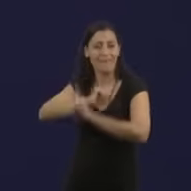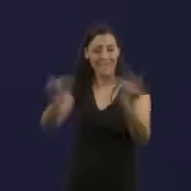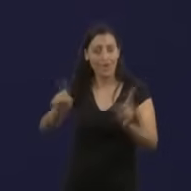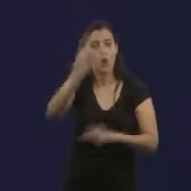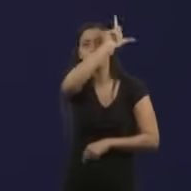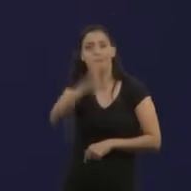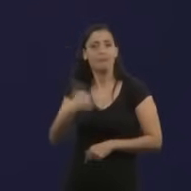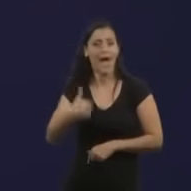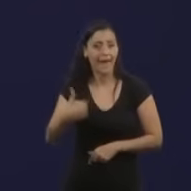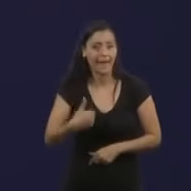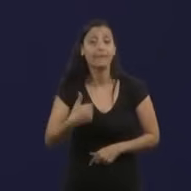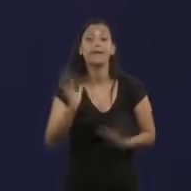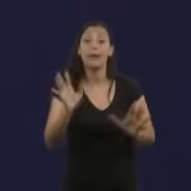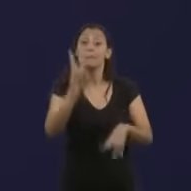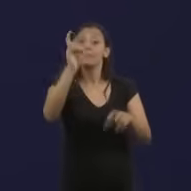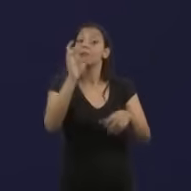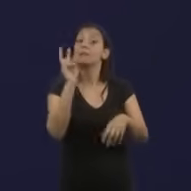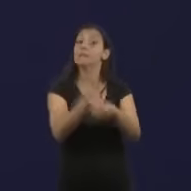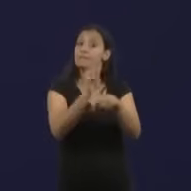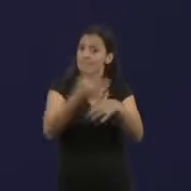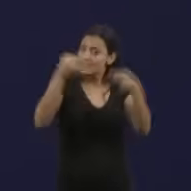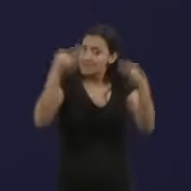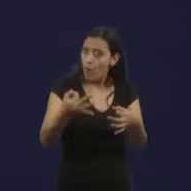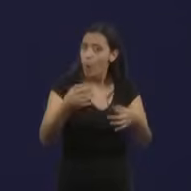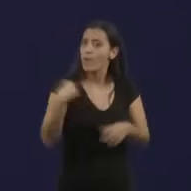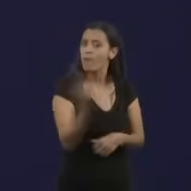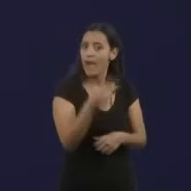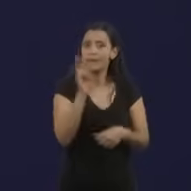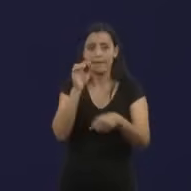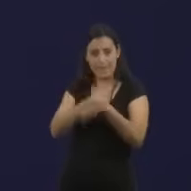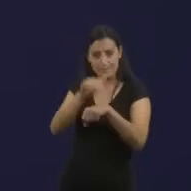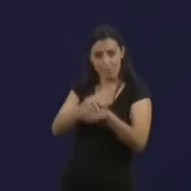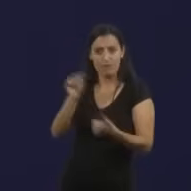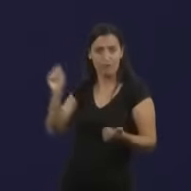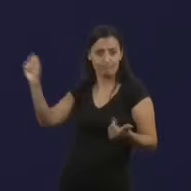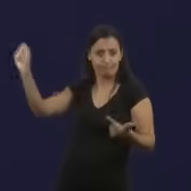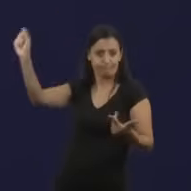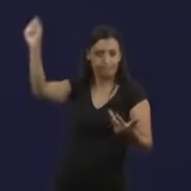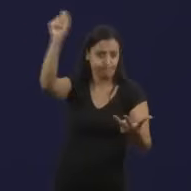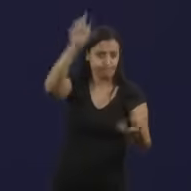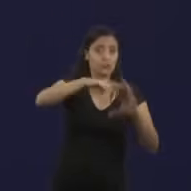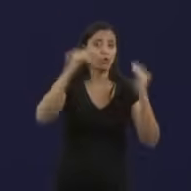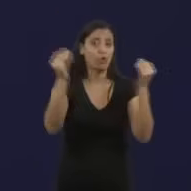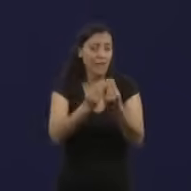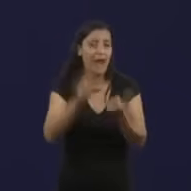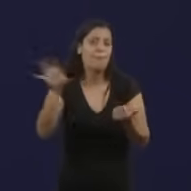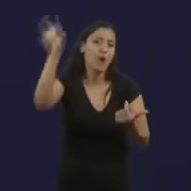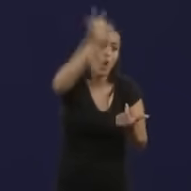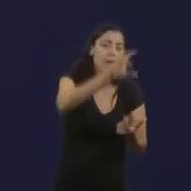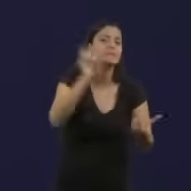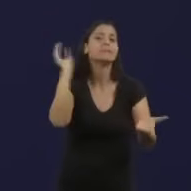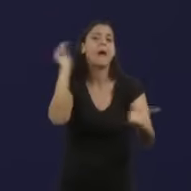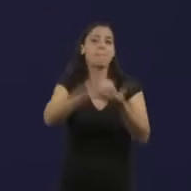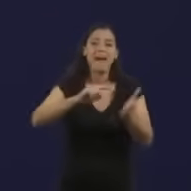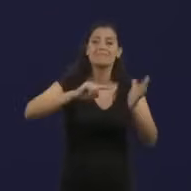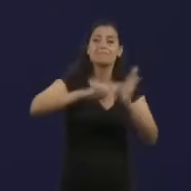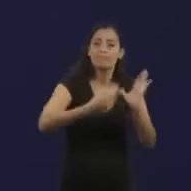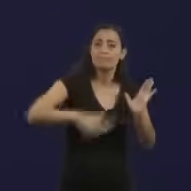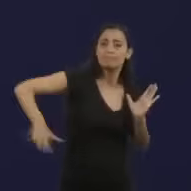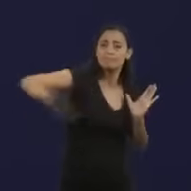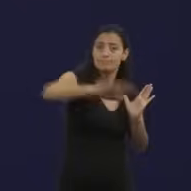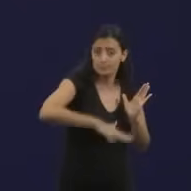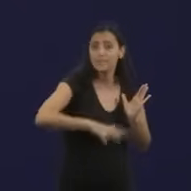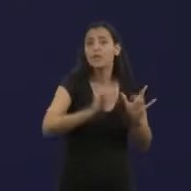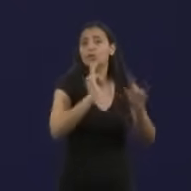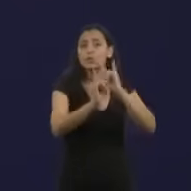la seguridad es responsabilidad efectivamente de cada una de las jurisdicciones de las 23 provincias y la ciudad Autónoma de Buenos Aires la